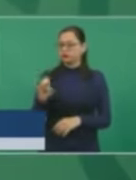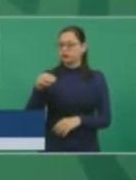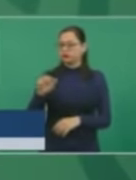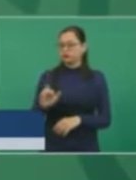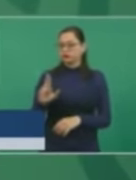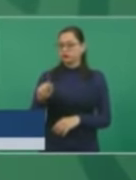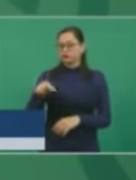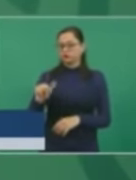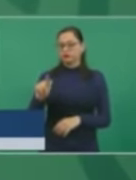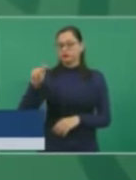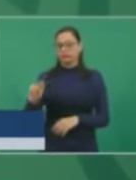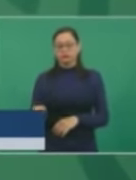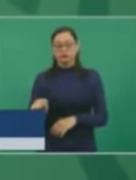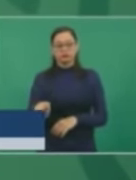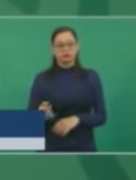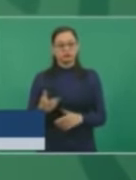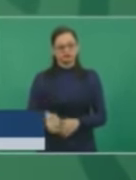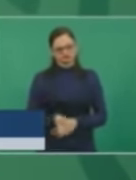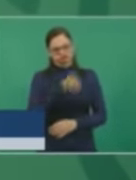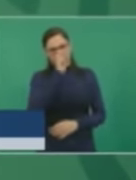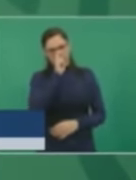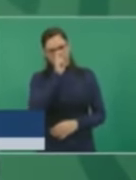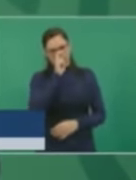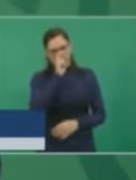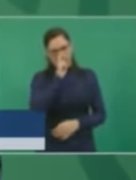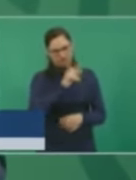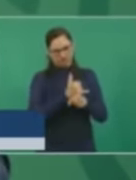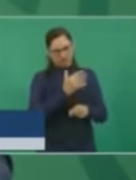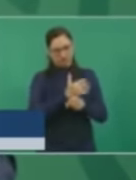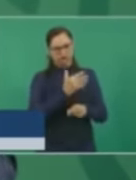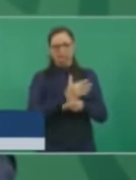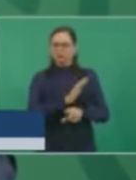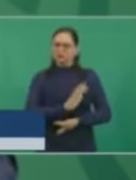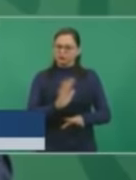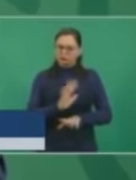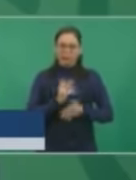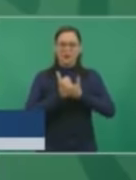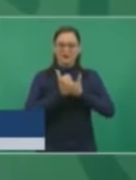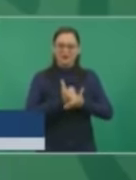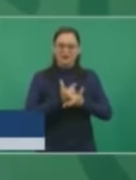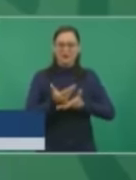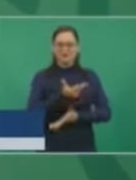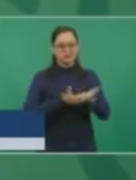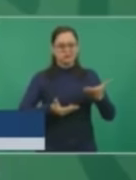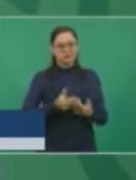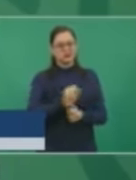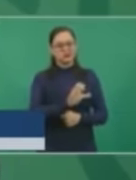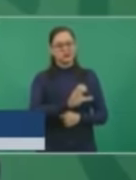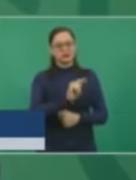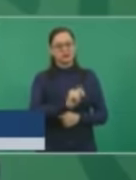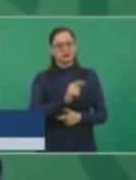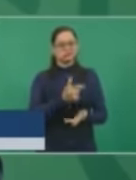resarcimiento, pero pues la obra ya quedó completa y el tema terminado. Además, en condiciones de seguridad nacional, que significa que los contratos, que